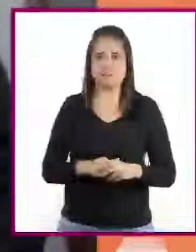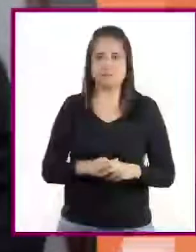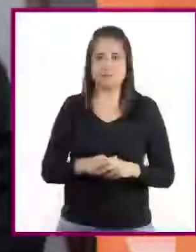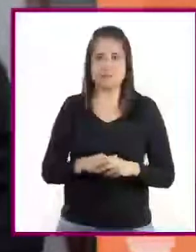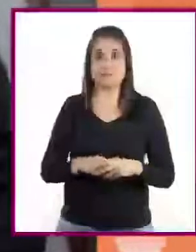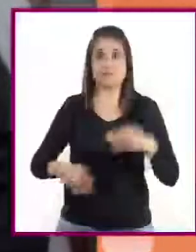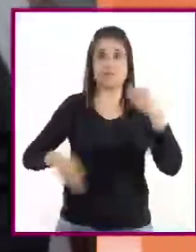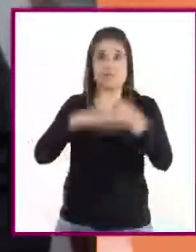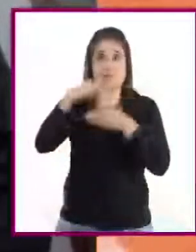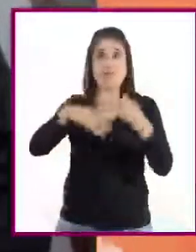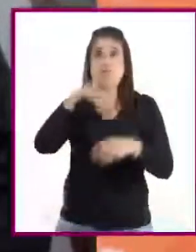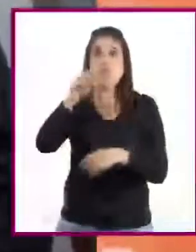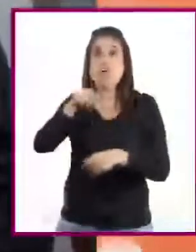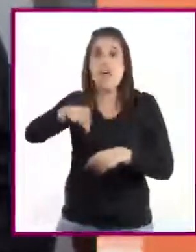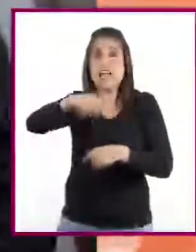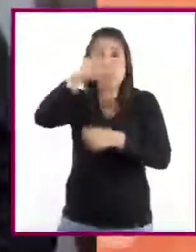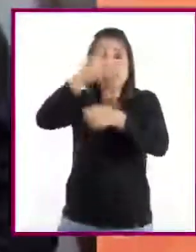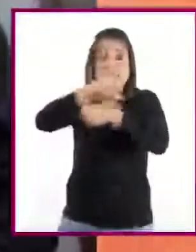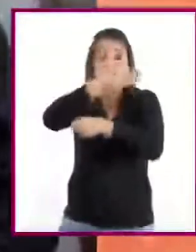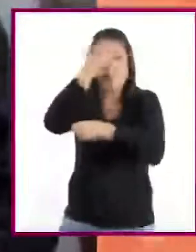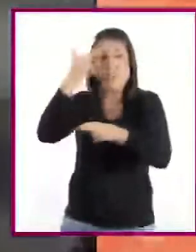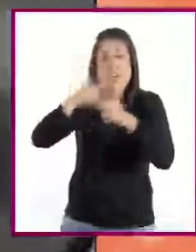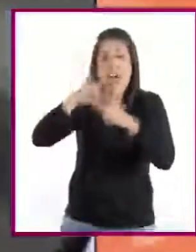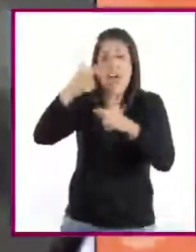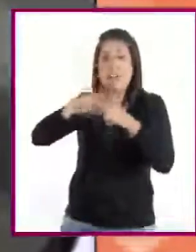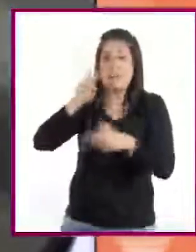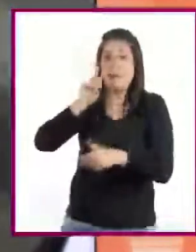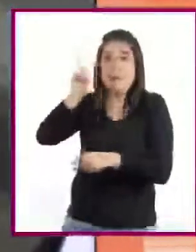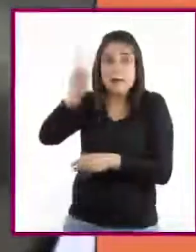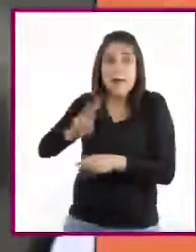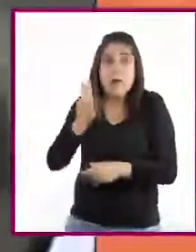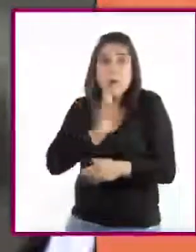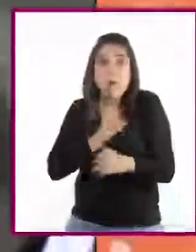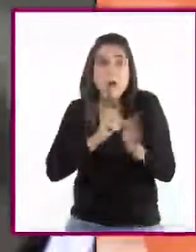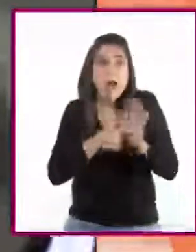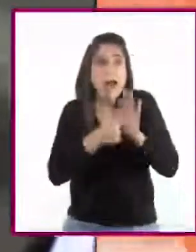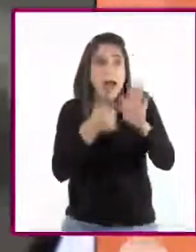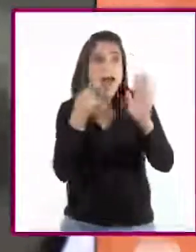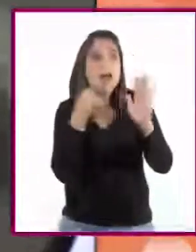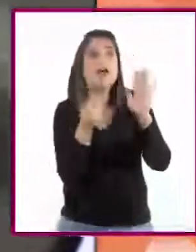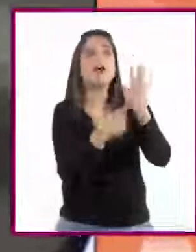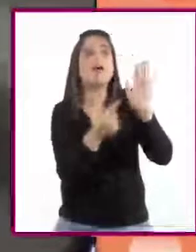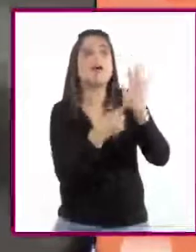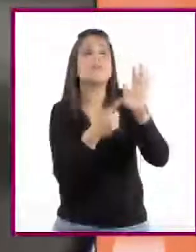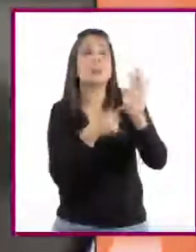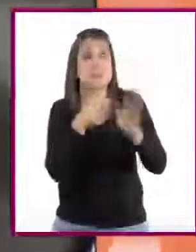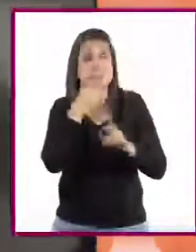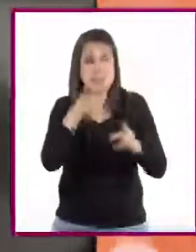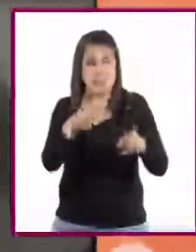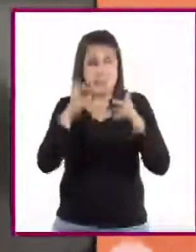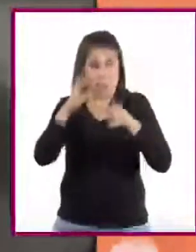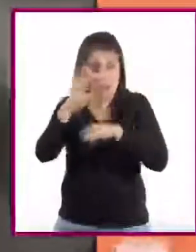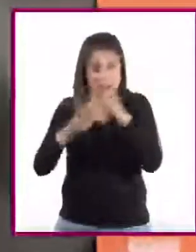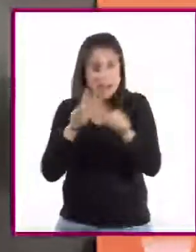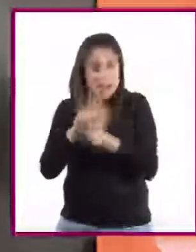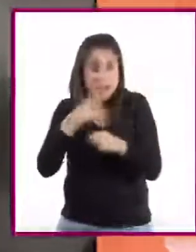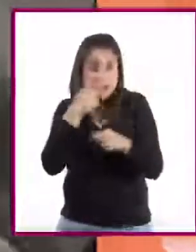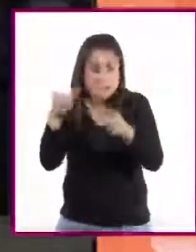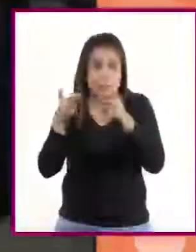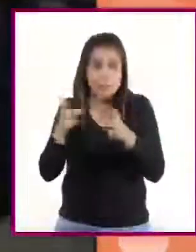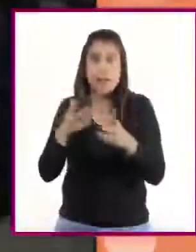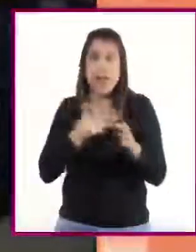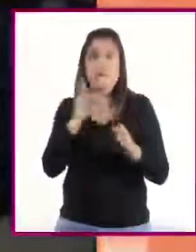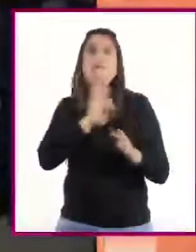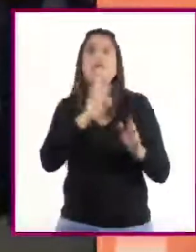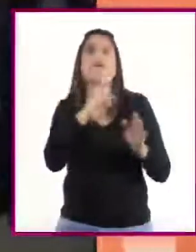Aquí todo el mundo es inocente hasta que no se demuestre lo contrario. A ver, ¿de dónde saca que se robó un animal? ¿Tiene